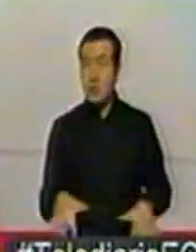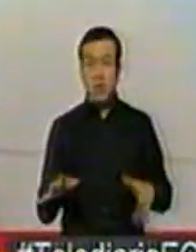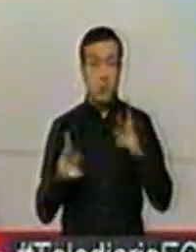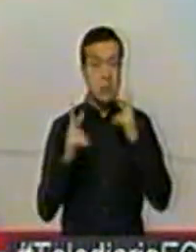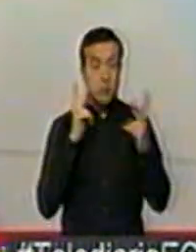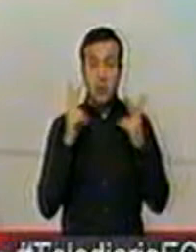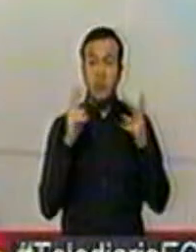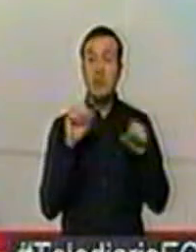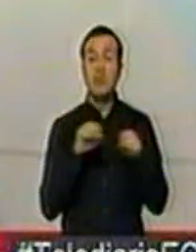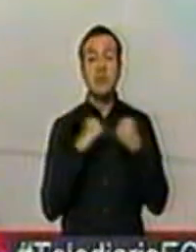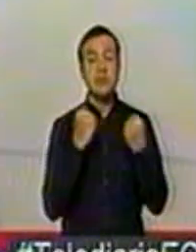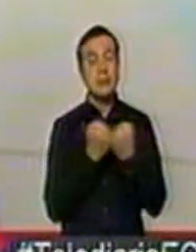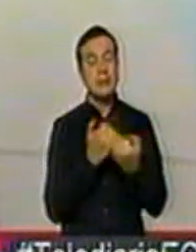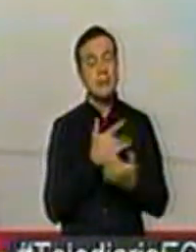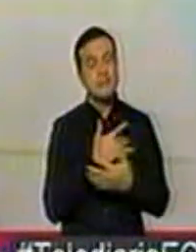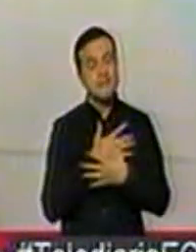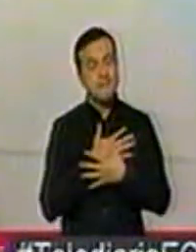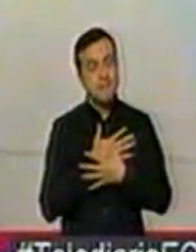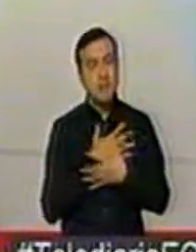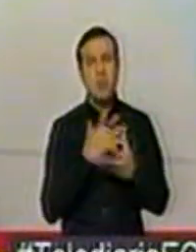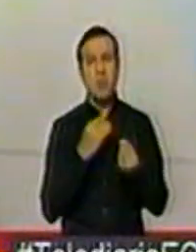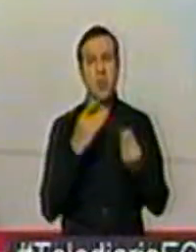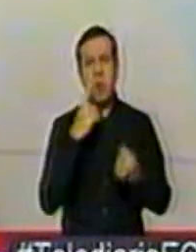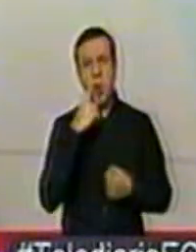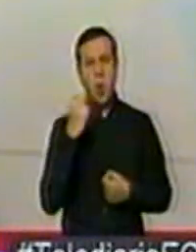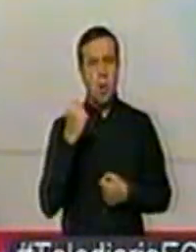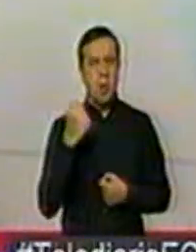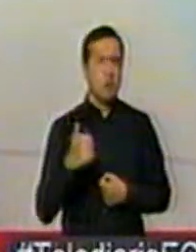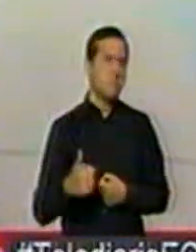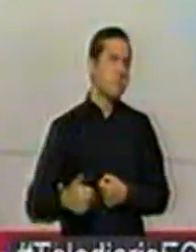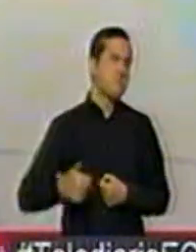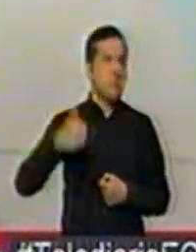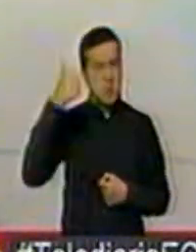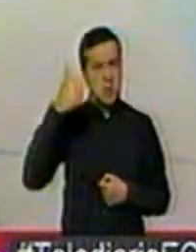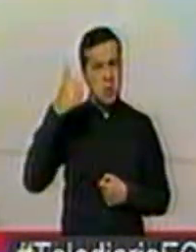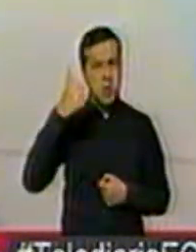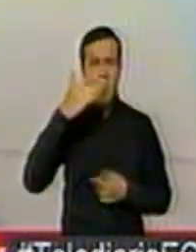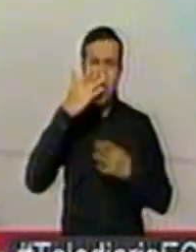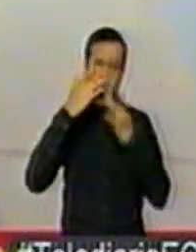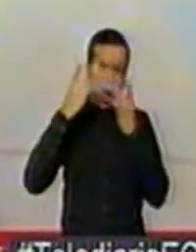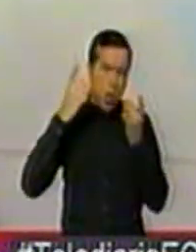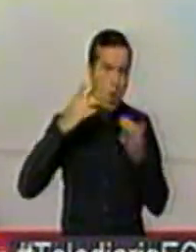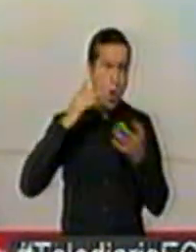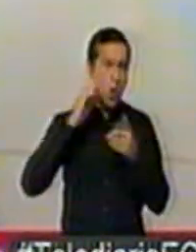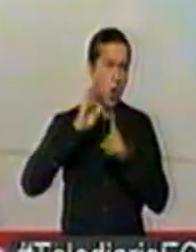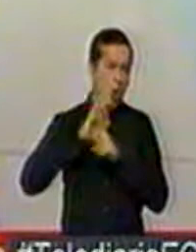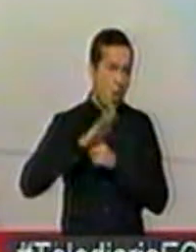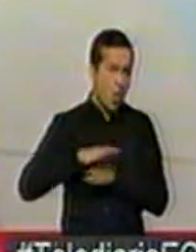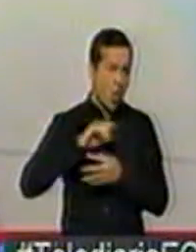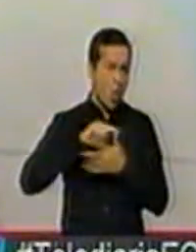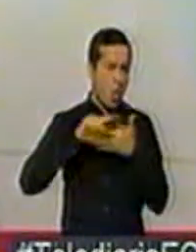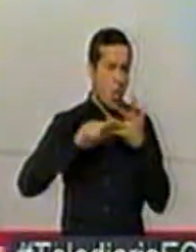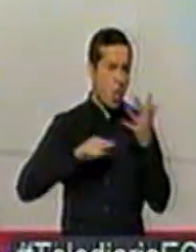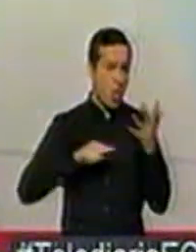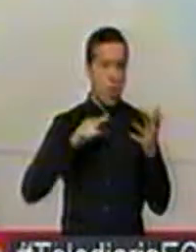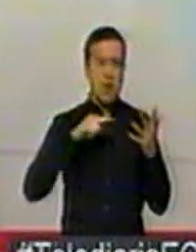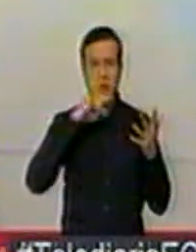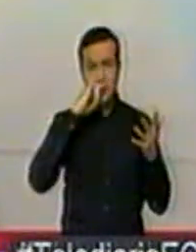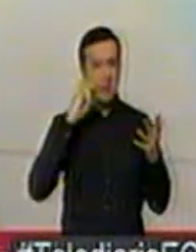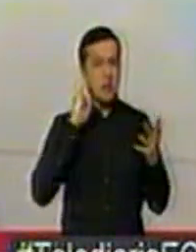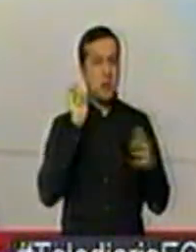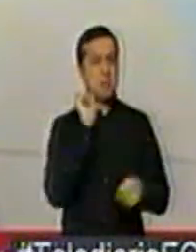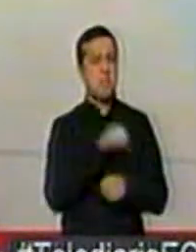una sociedad lamentablemente muy machista, patriarcal, en muchos casos misógina y adultocéntrica. En ese sentido,